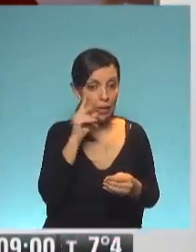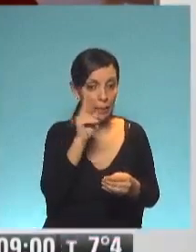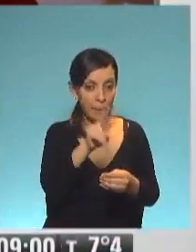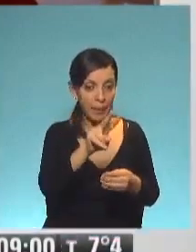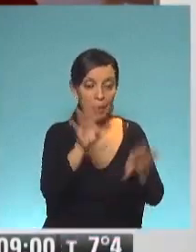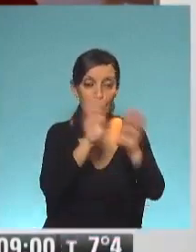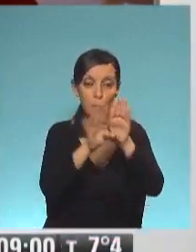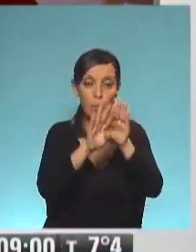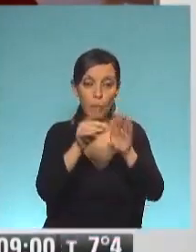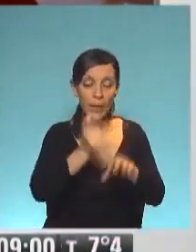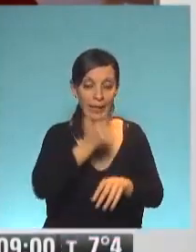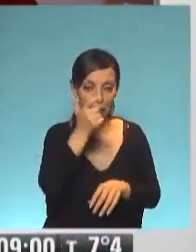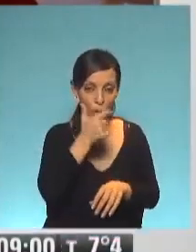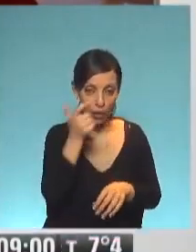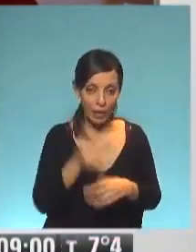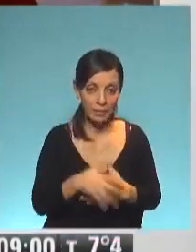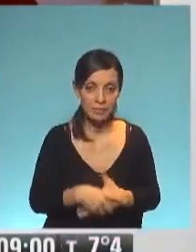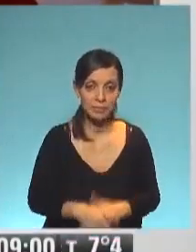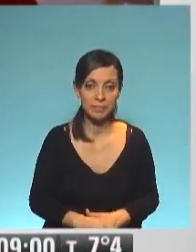veíamos imágenes